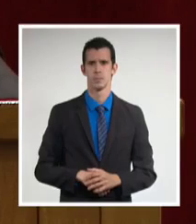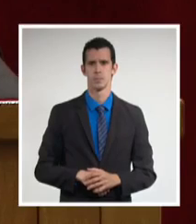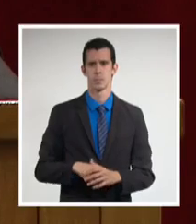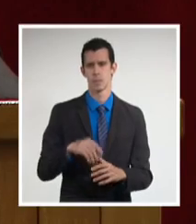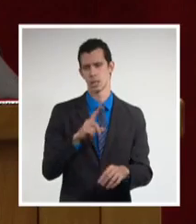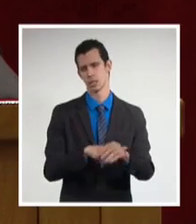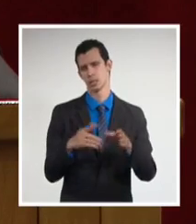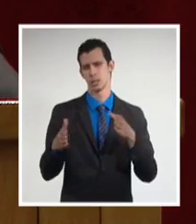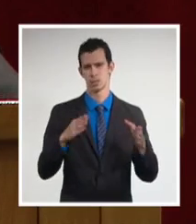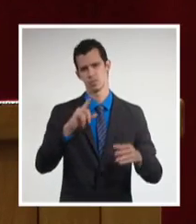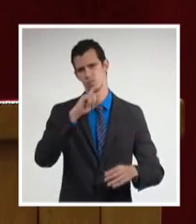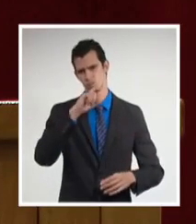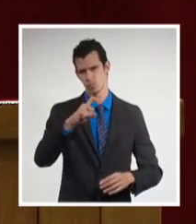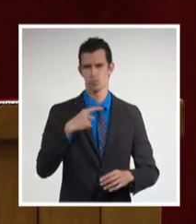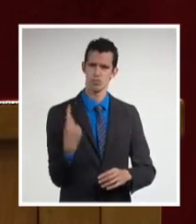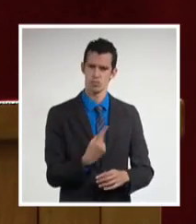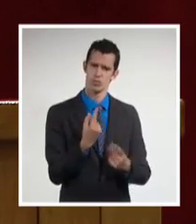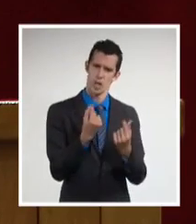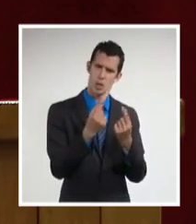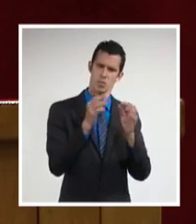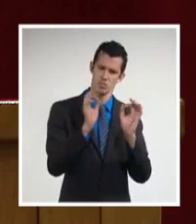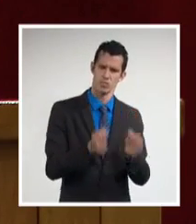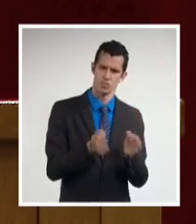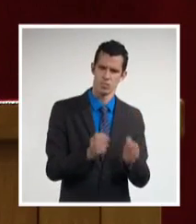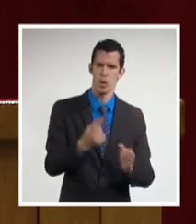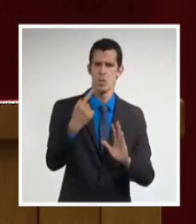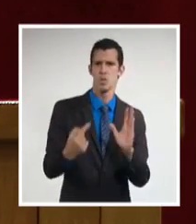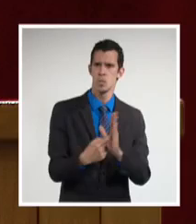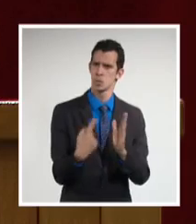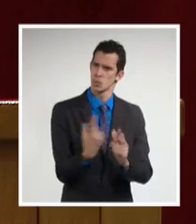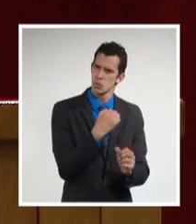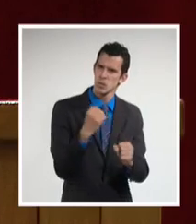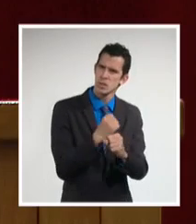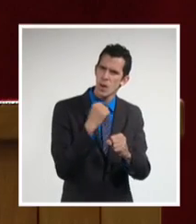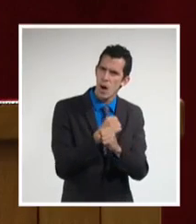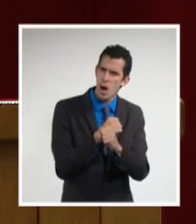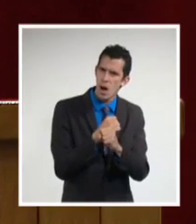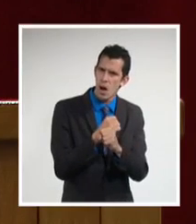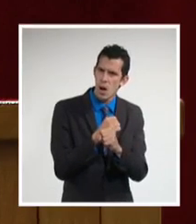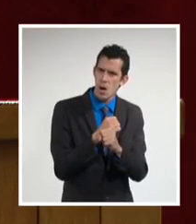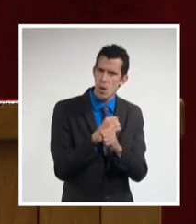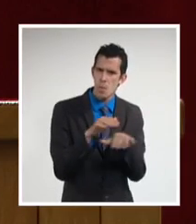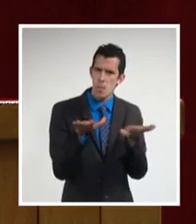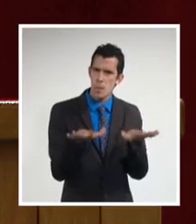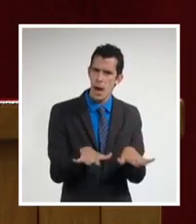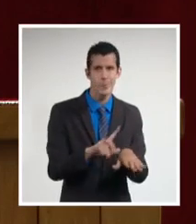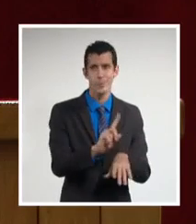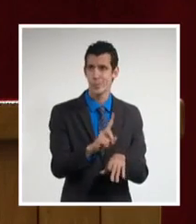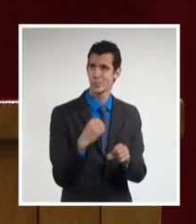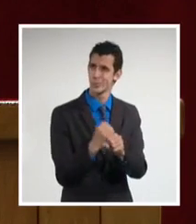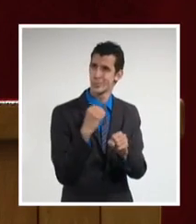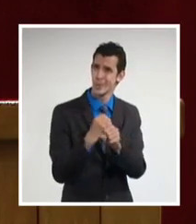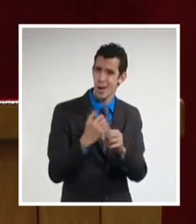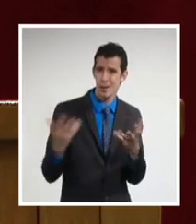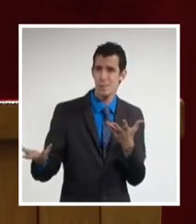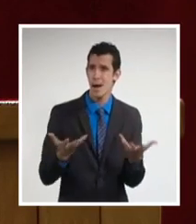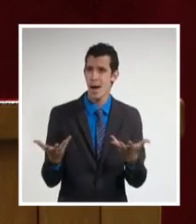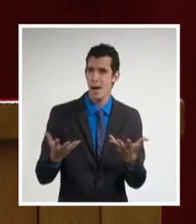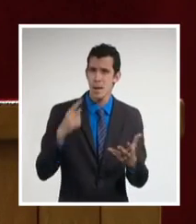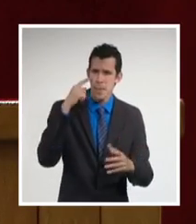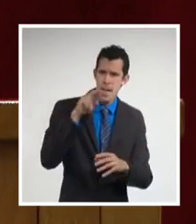situación económica que atravesamos, se avanza en necesarias y profundas transformaciones como las implementadas para el incremento de las